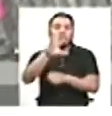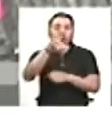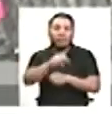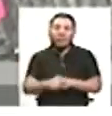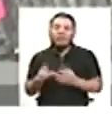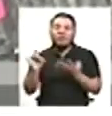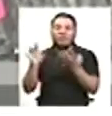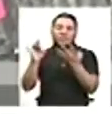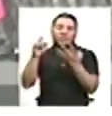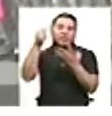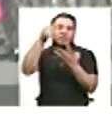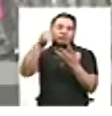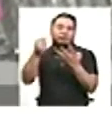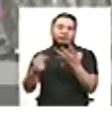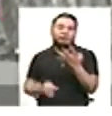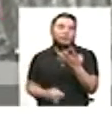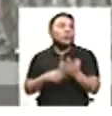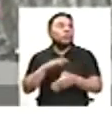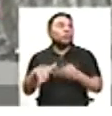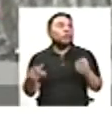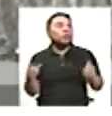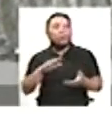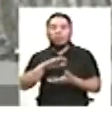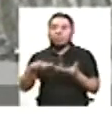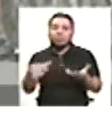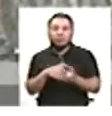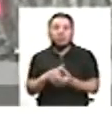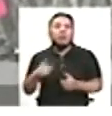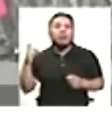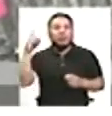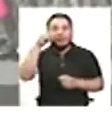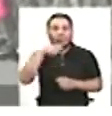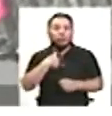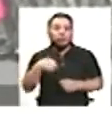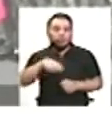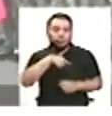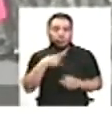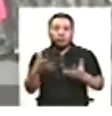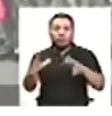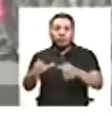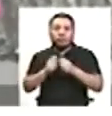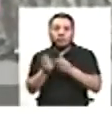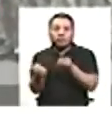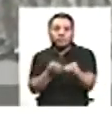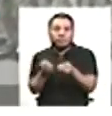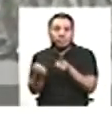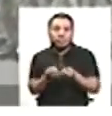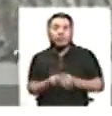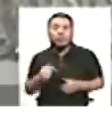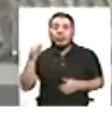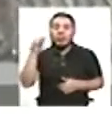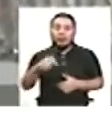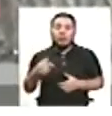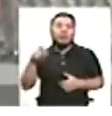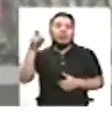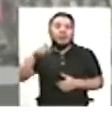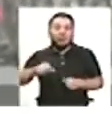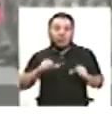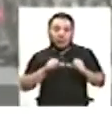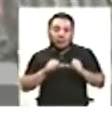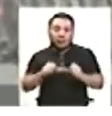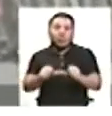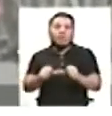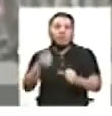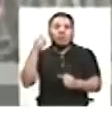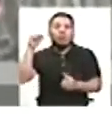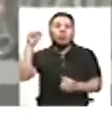a aquellas hipótesis de conflicto que veníamos manejando hace buen tiempo. Y para ello debemos mantener el espíritu de luchar